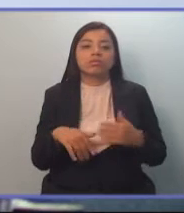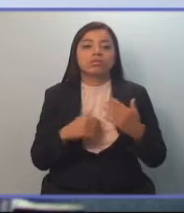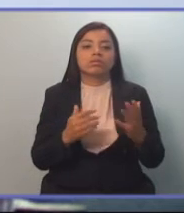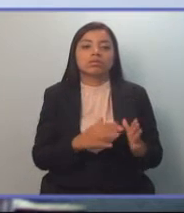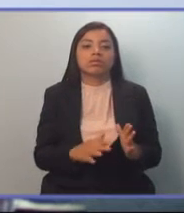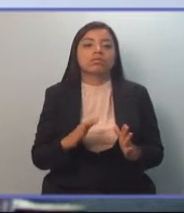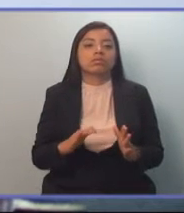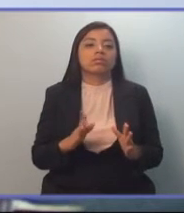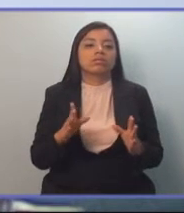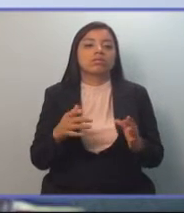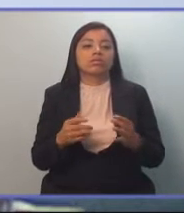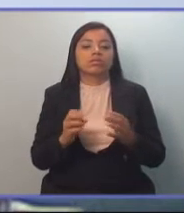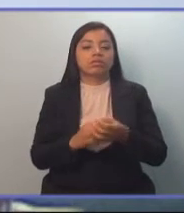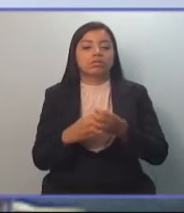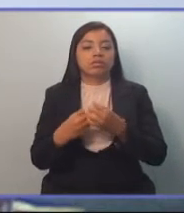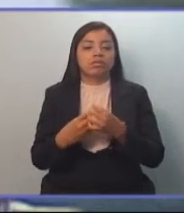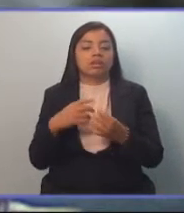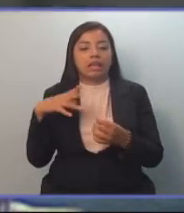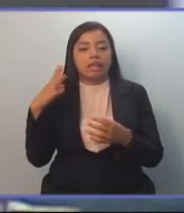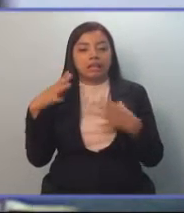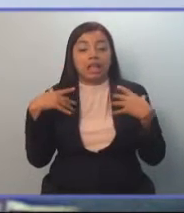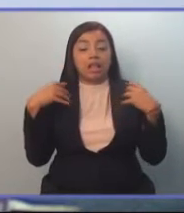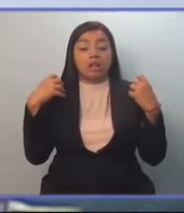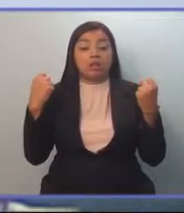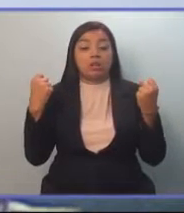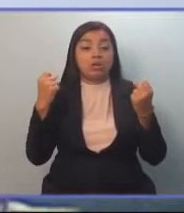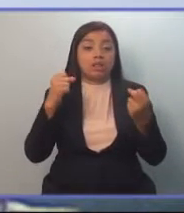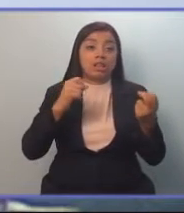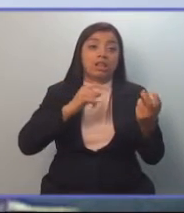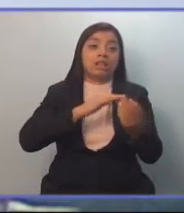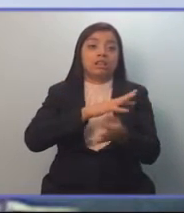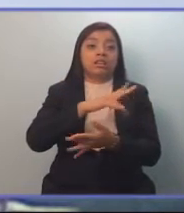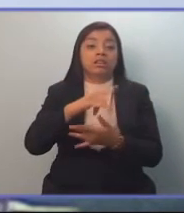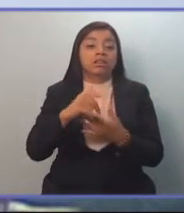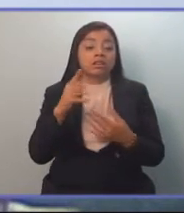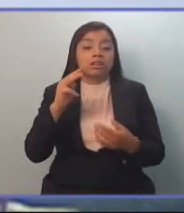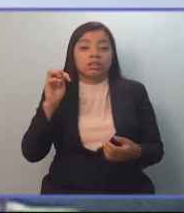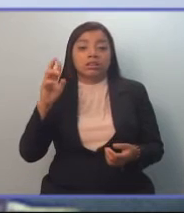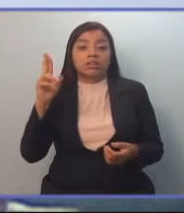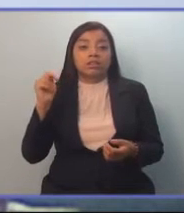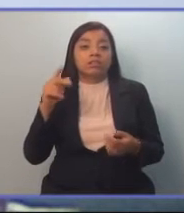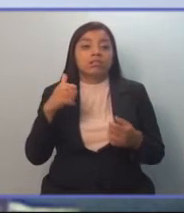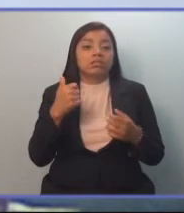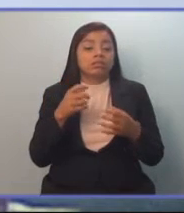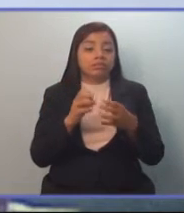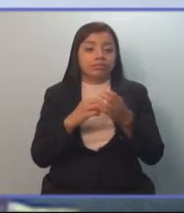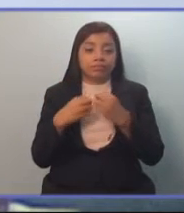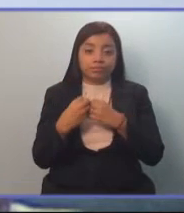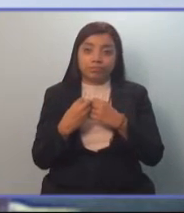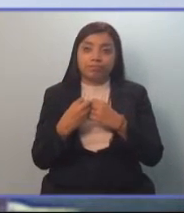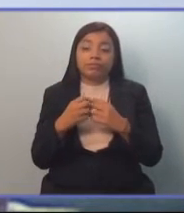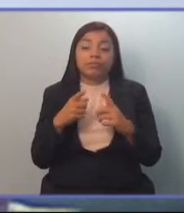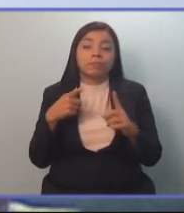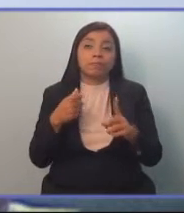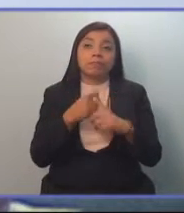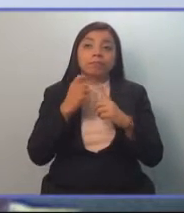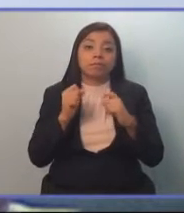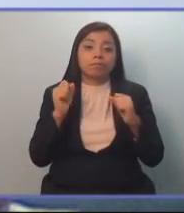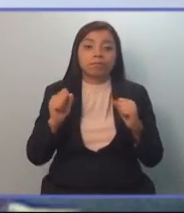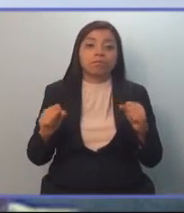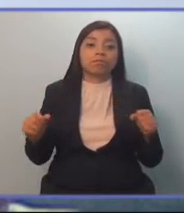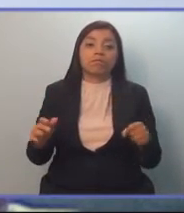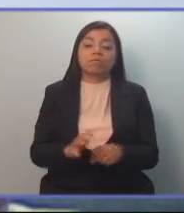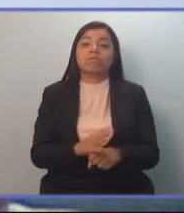Salud Ambiental, el MAR y las municipalidades a través del delegado que consigne Comures, con la finalidad de tener